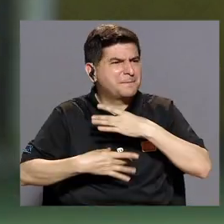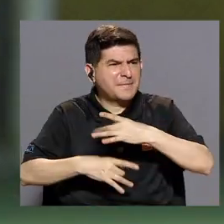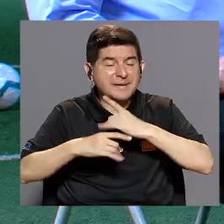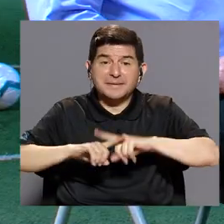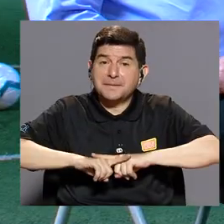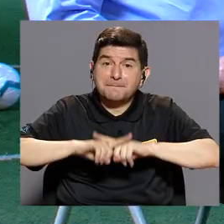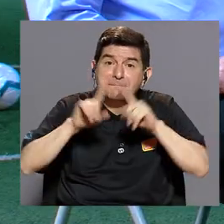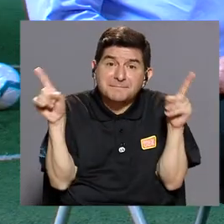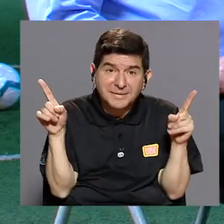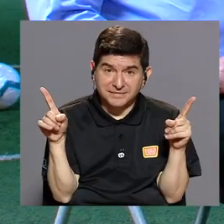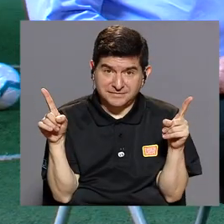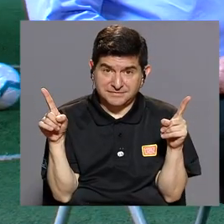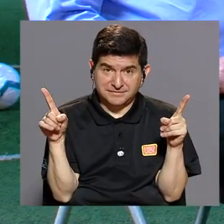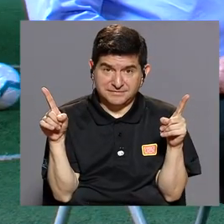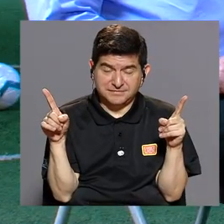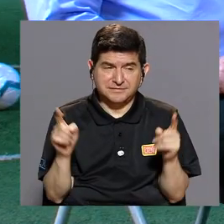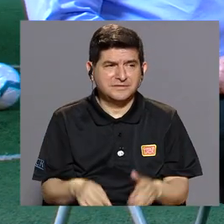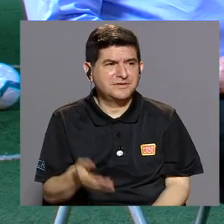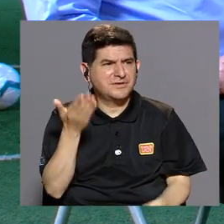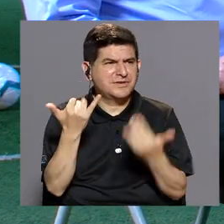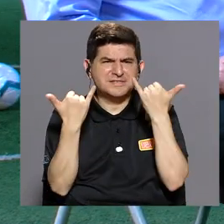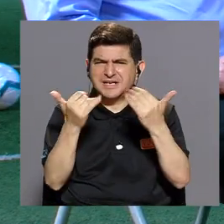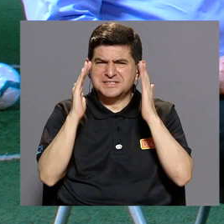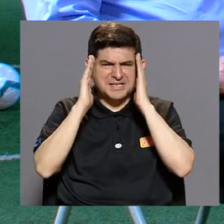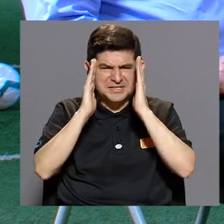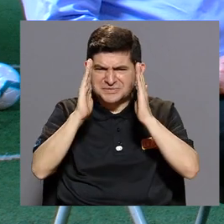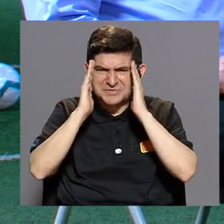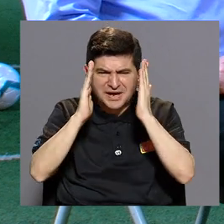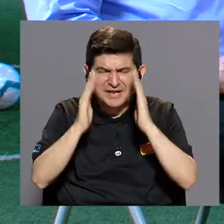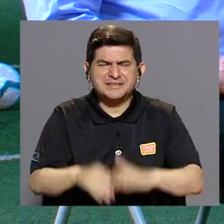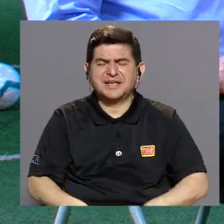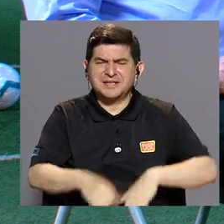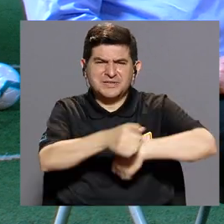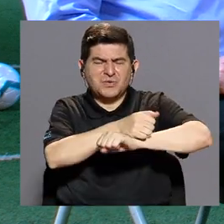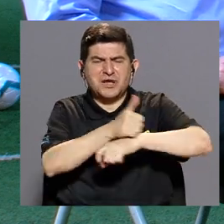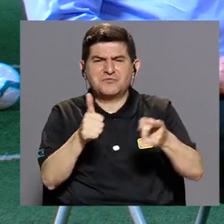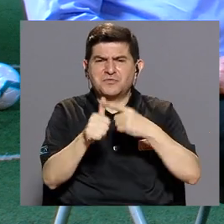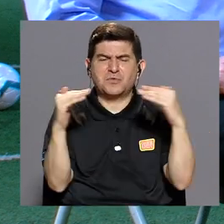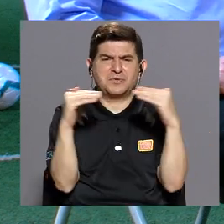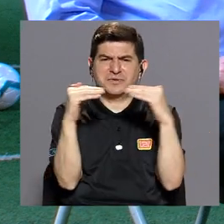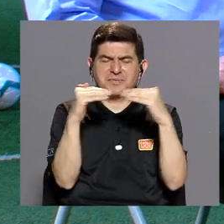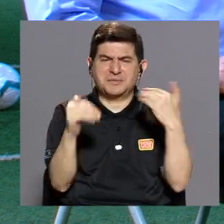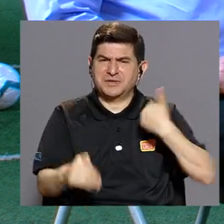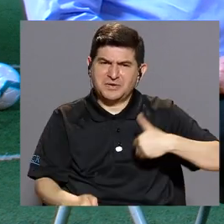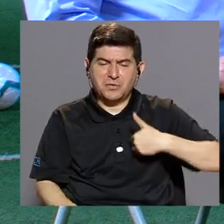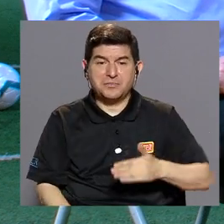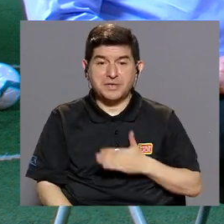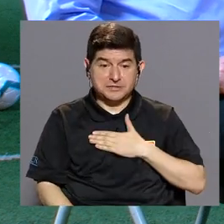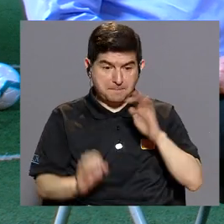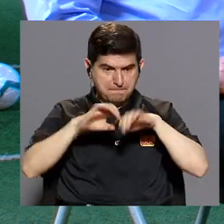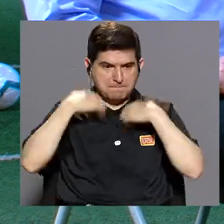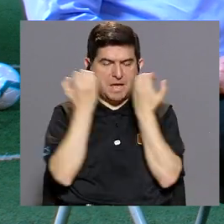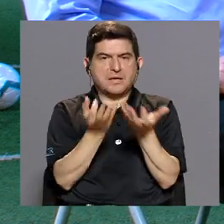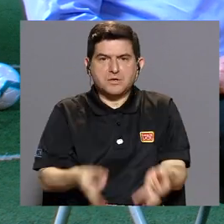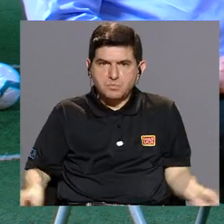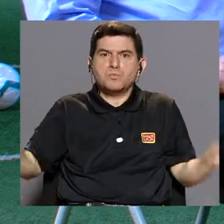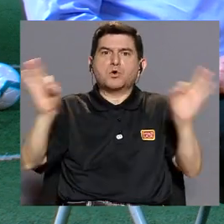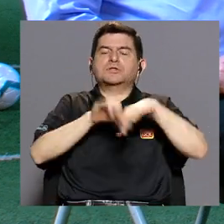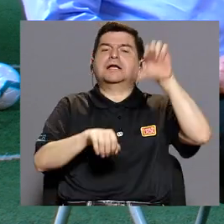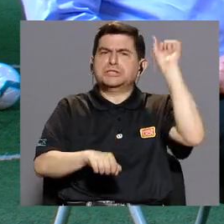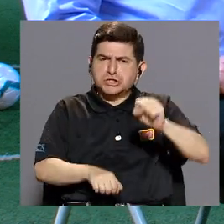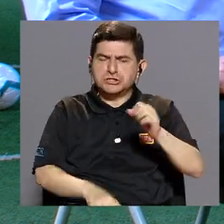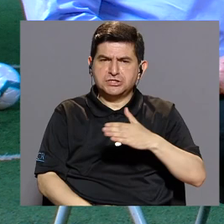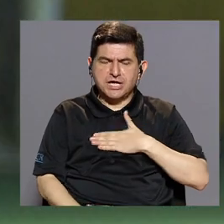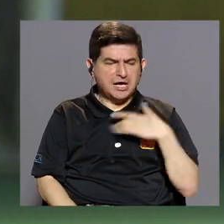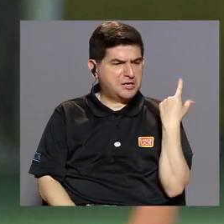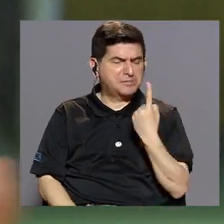perdí, pero la como que dejé de ser tan aficionada. De pertenencia, sí. Entonces, para mí lo importante era mi equipo y nada más, era lo único